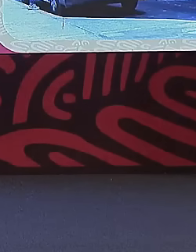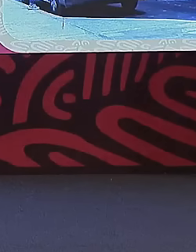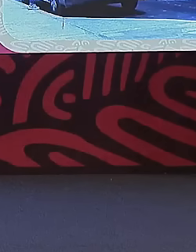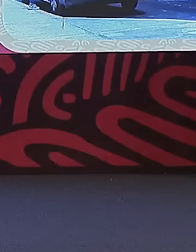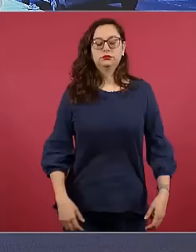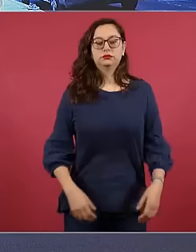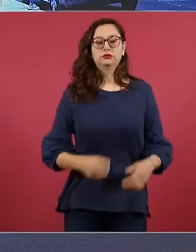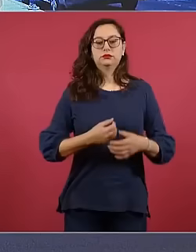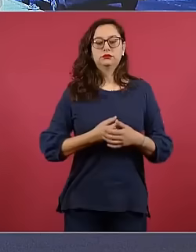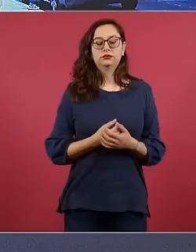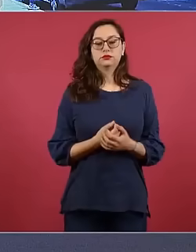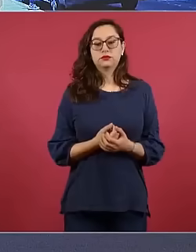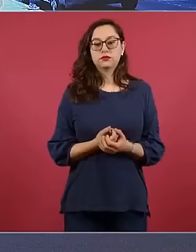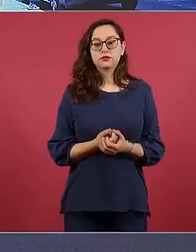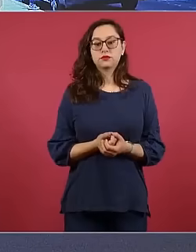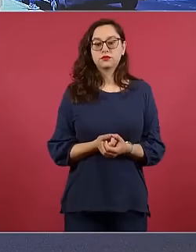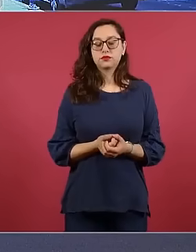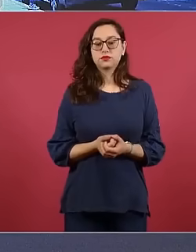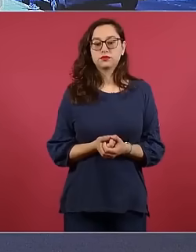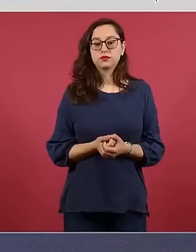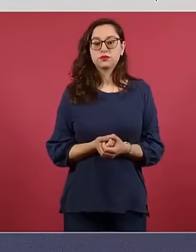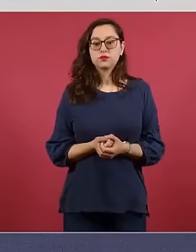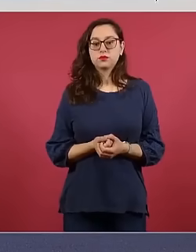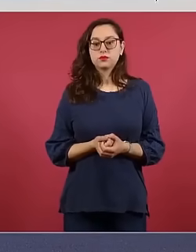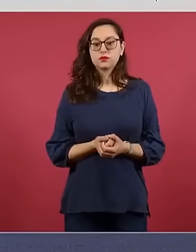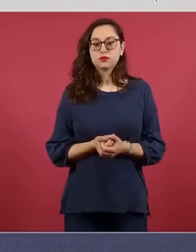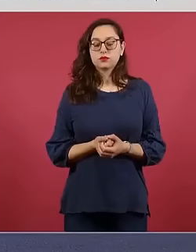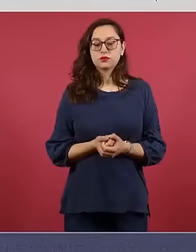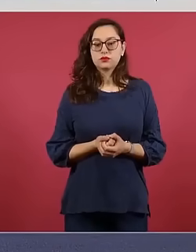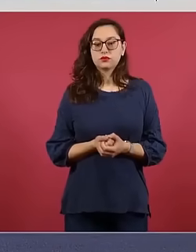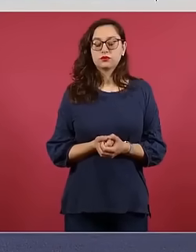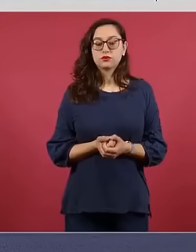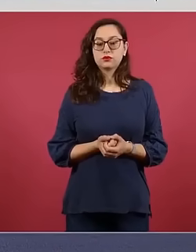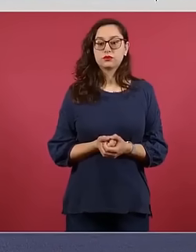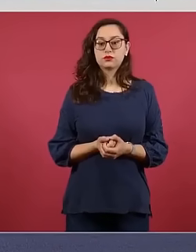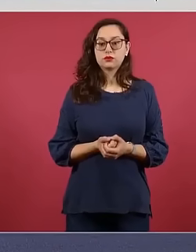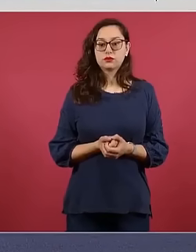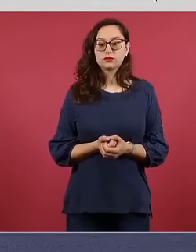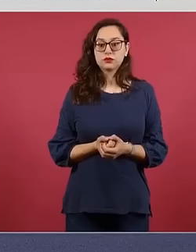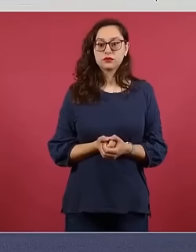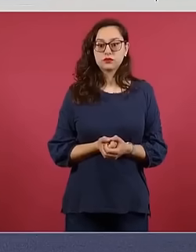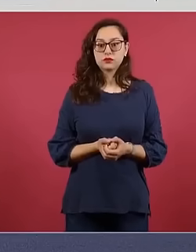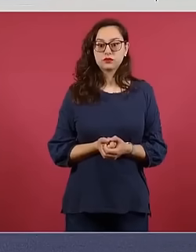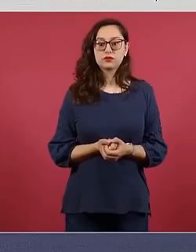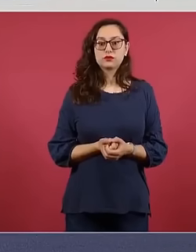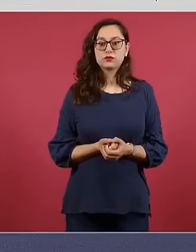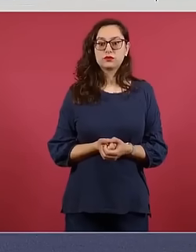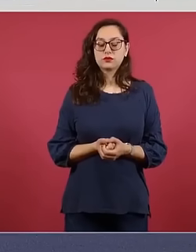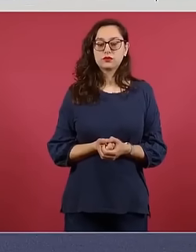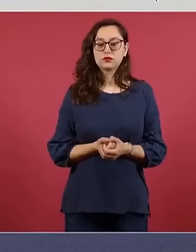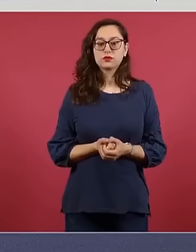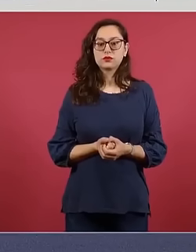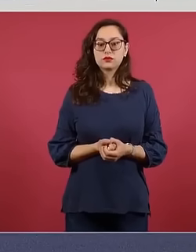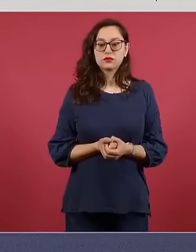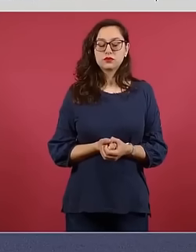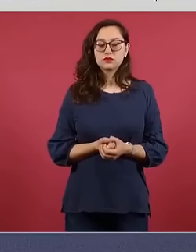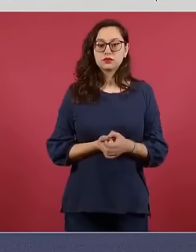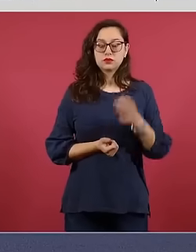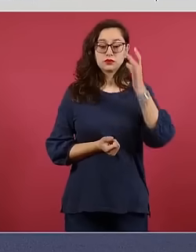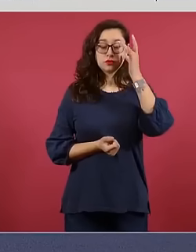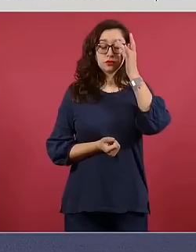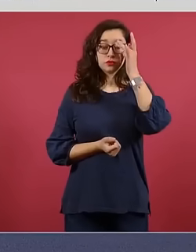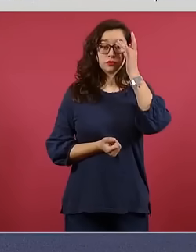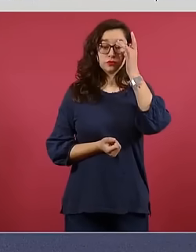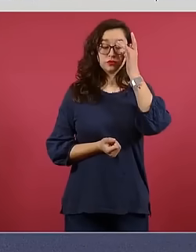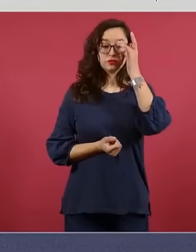mucho la conectividad del transporte. Adelante. En cuanto al uso de la